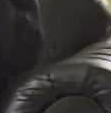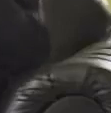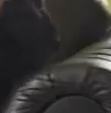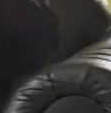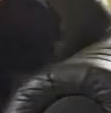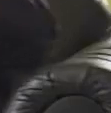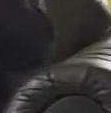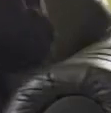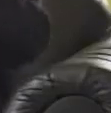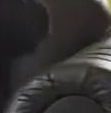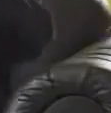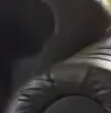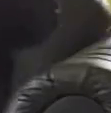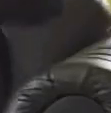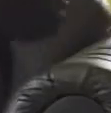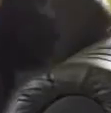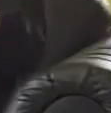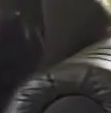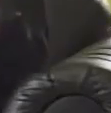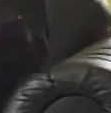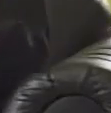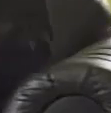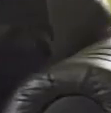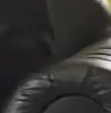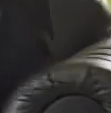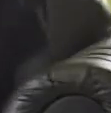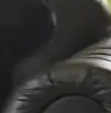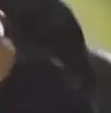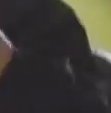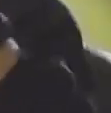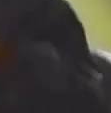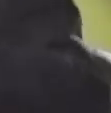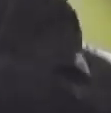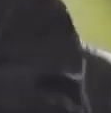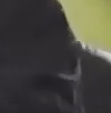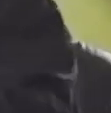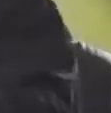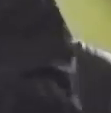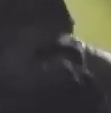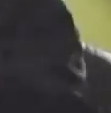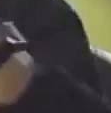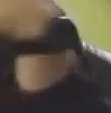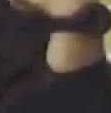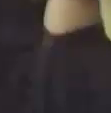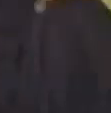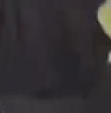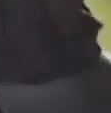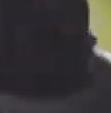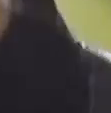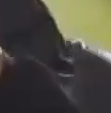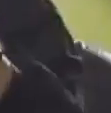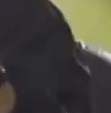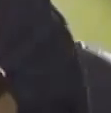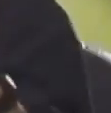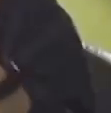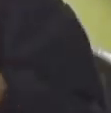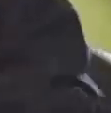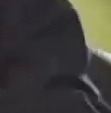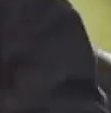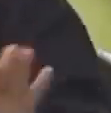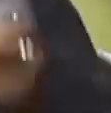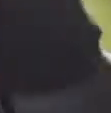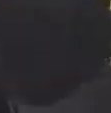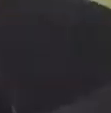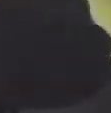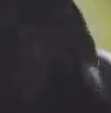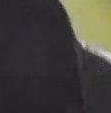ingresar con las personas sordas, a comunicarme con las personas sordas. Ahora ya lo domino muy bien, es fácil.